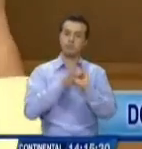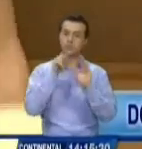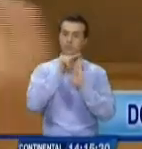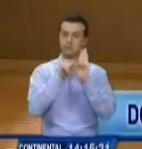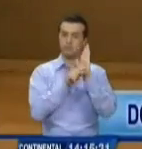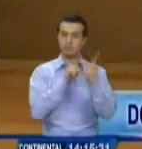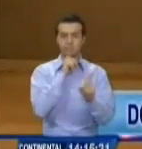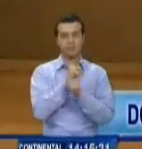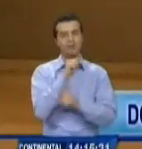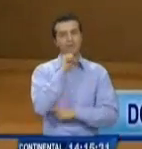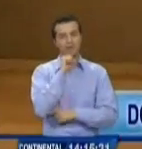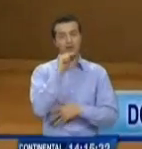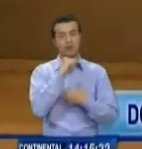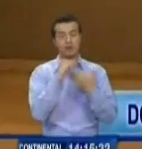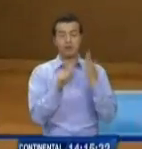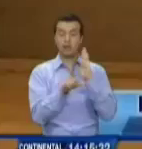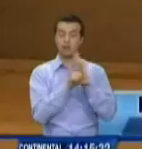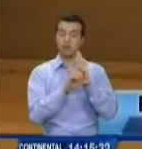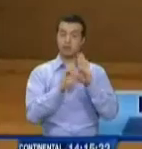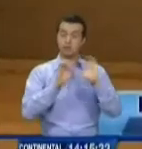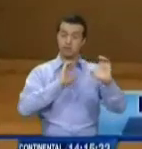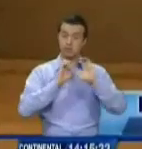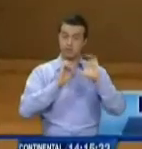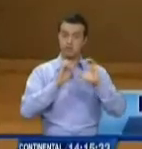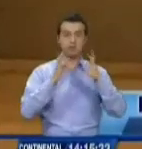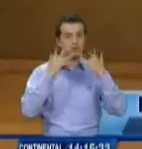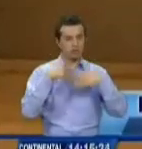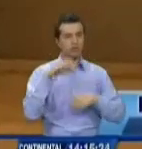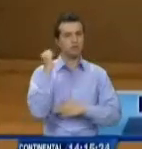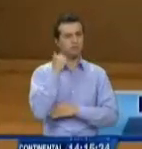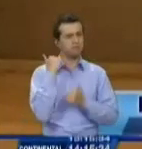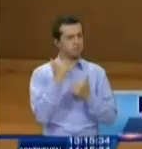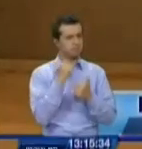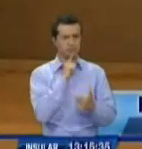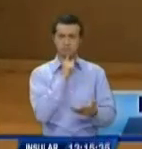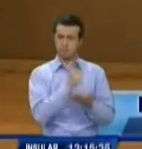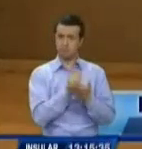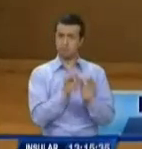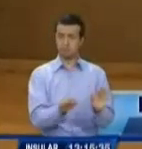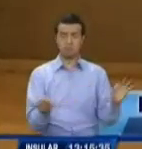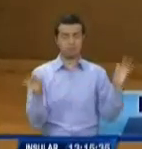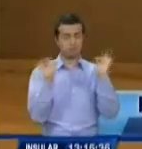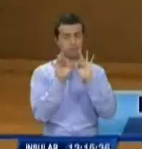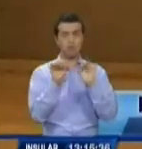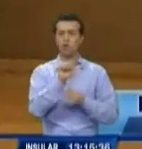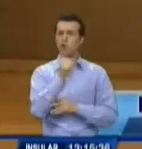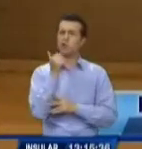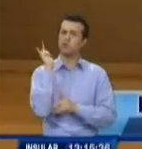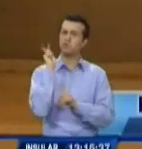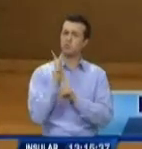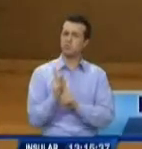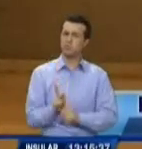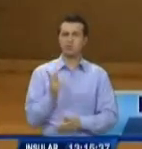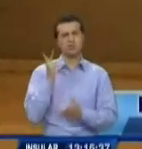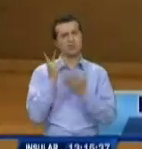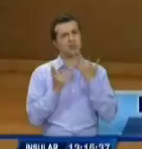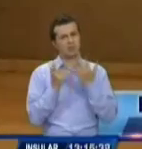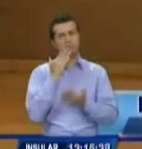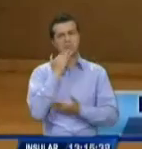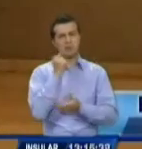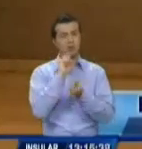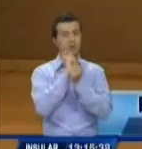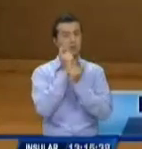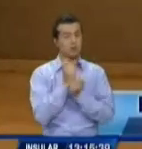Hay muchas cosas que en la ley de comunicación han probado ser eficaces y necesarias, y hay otros aspectos que pueden ser